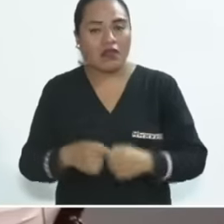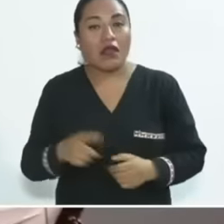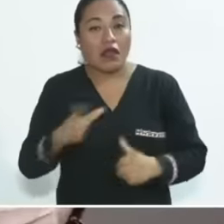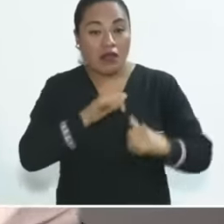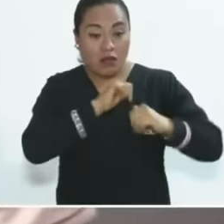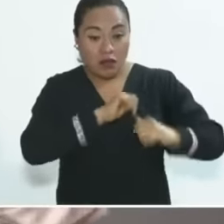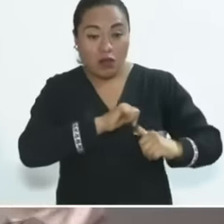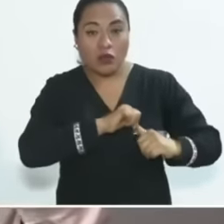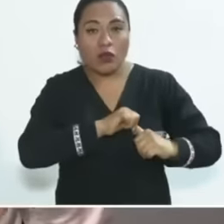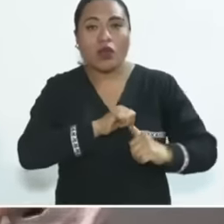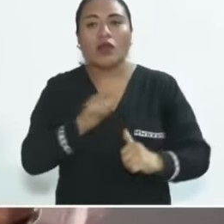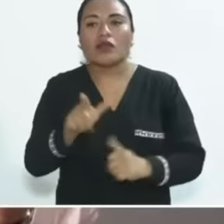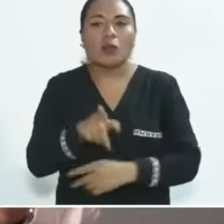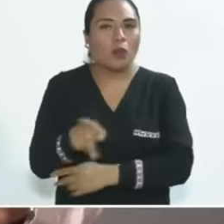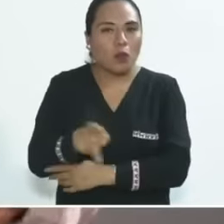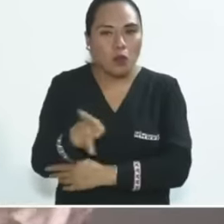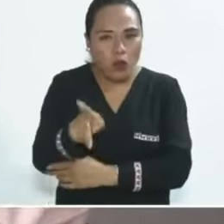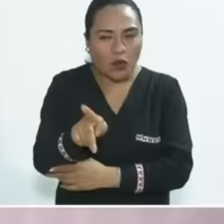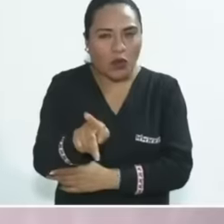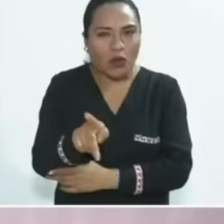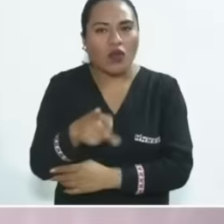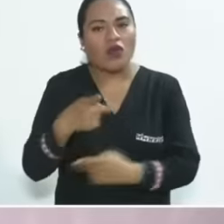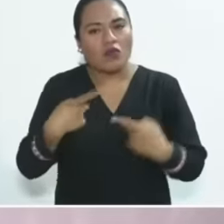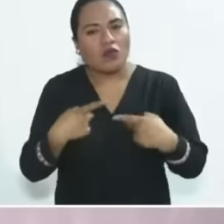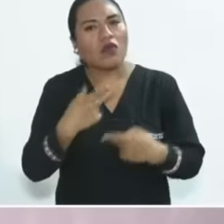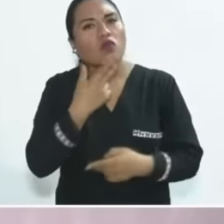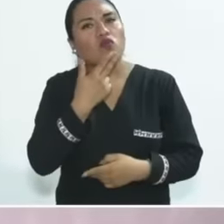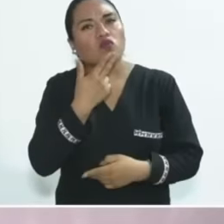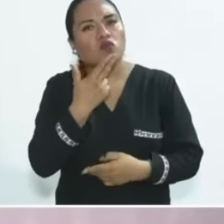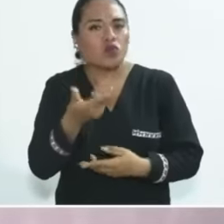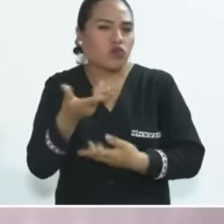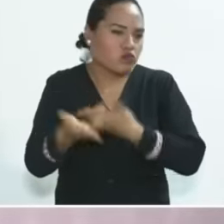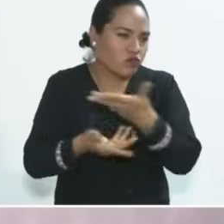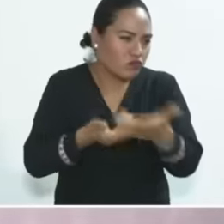autoridades de usos y costumbres no cobran.